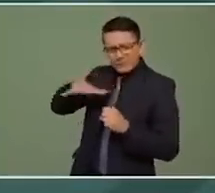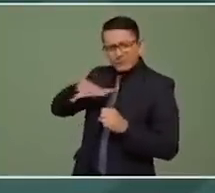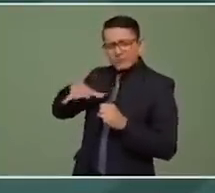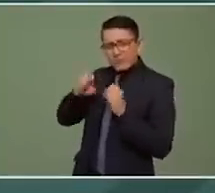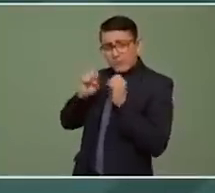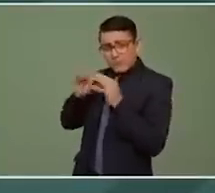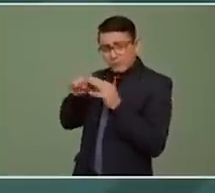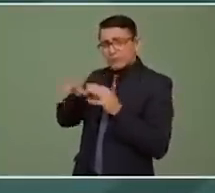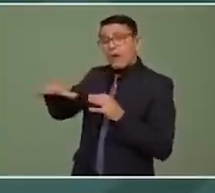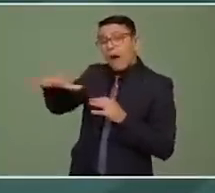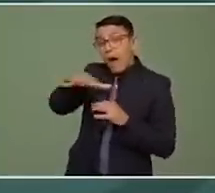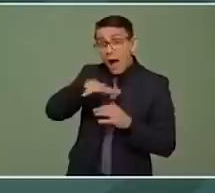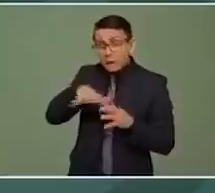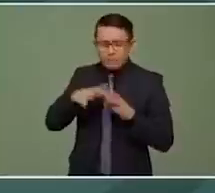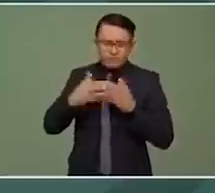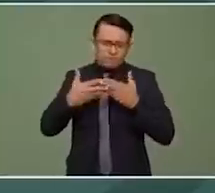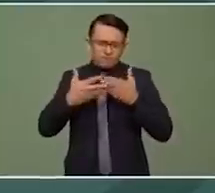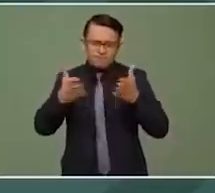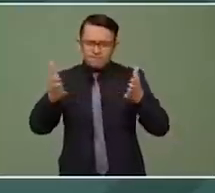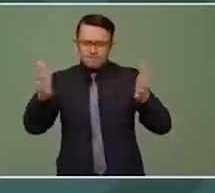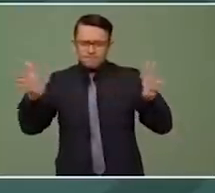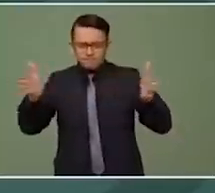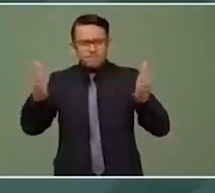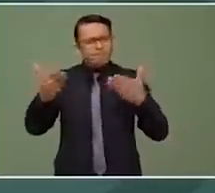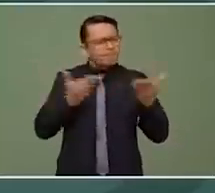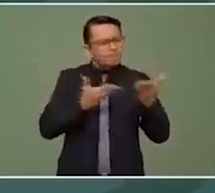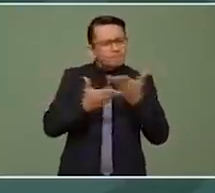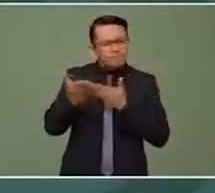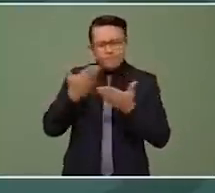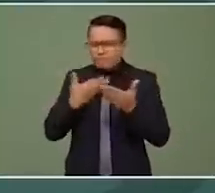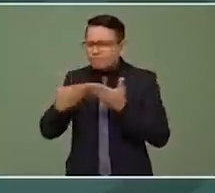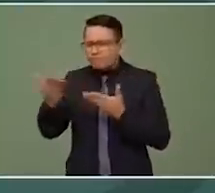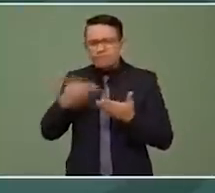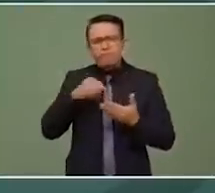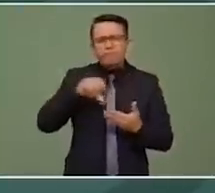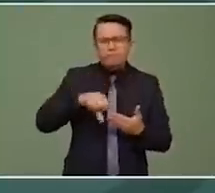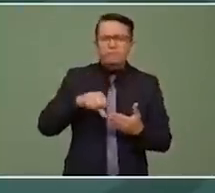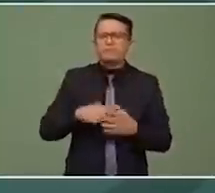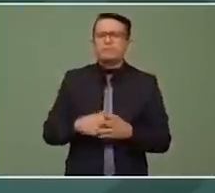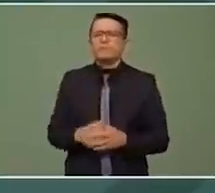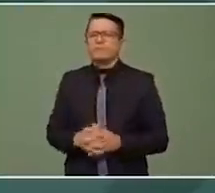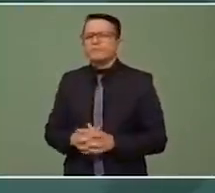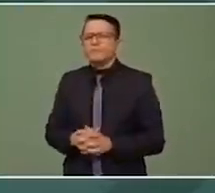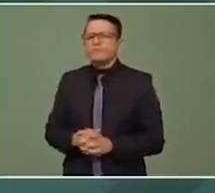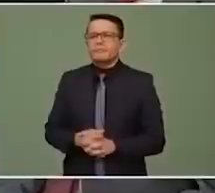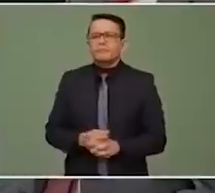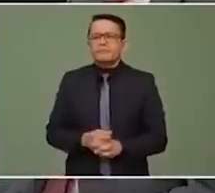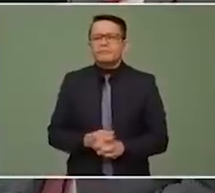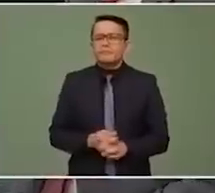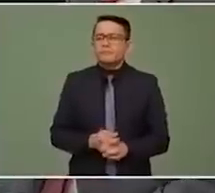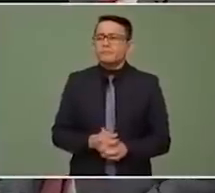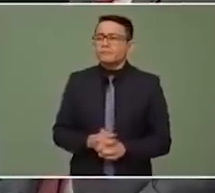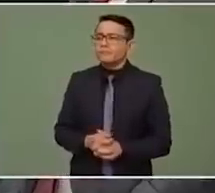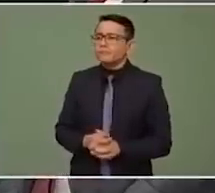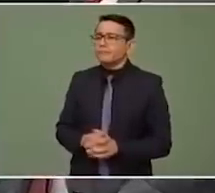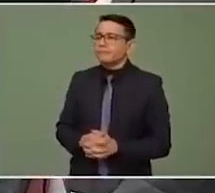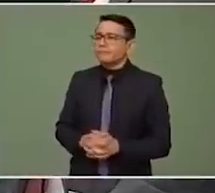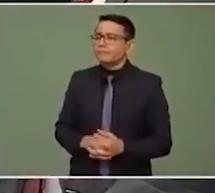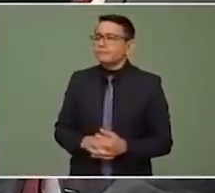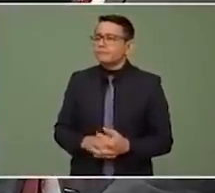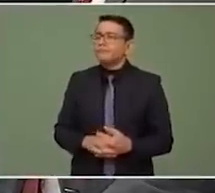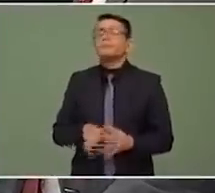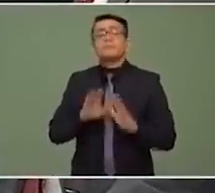de dominio público y los compromisos se cumplen ya estamos trabajando